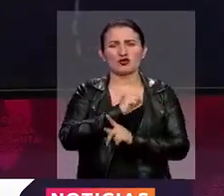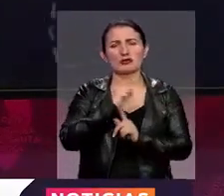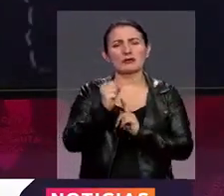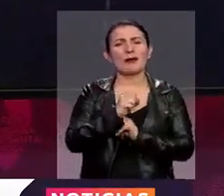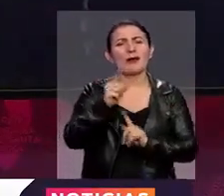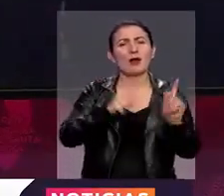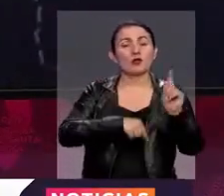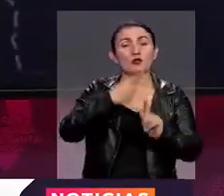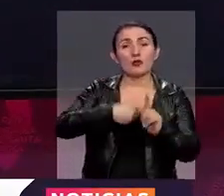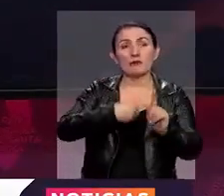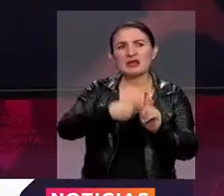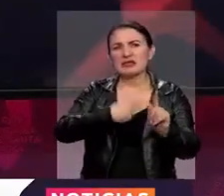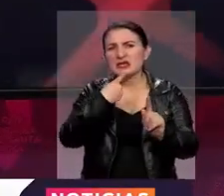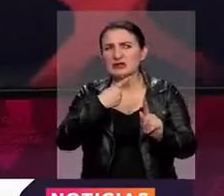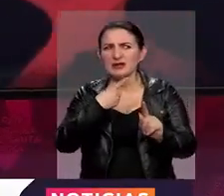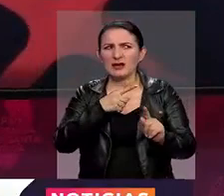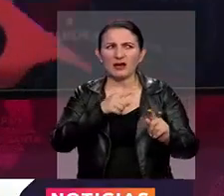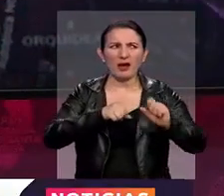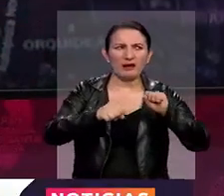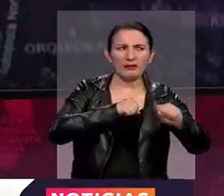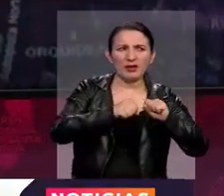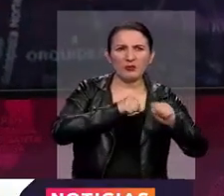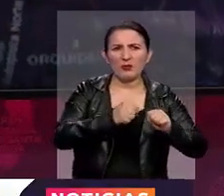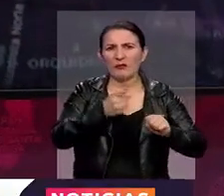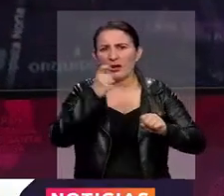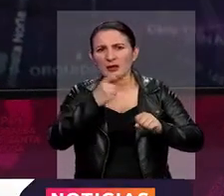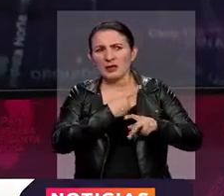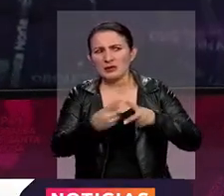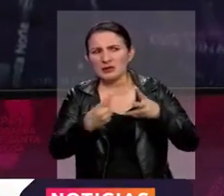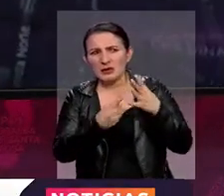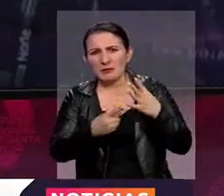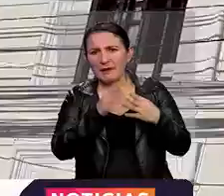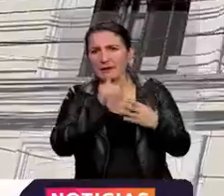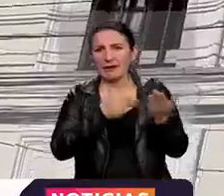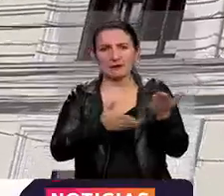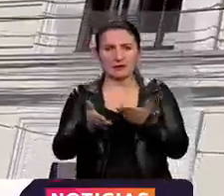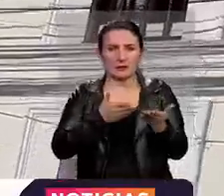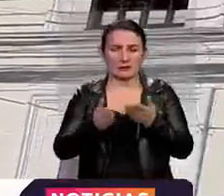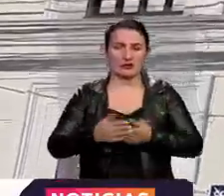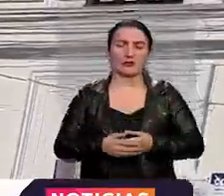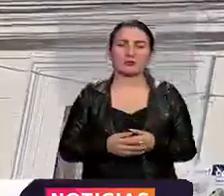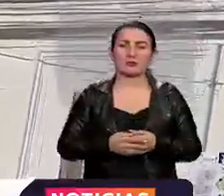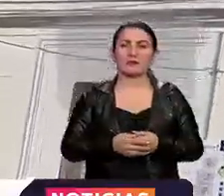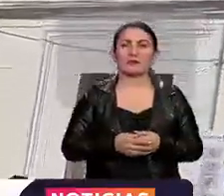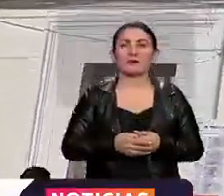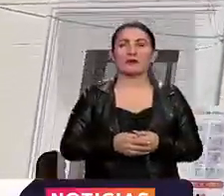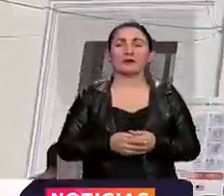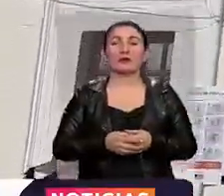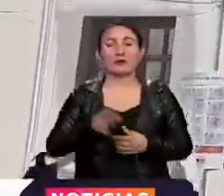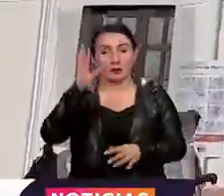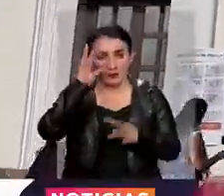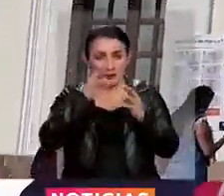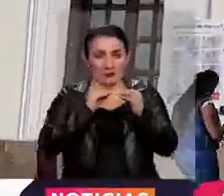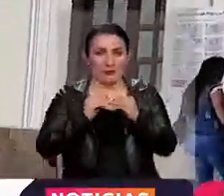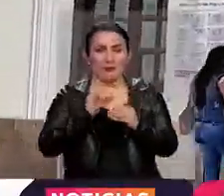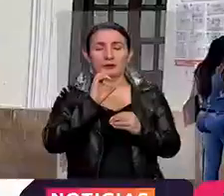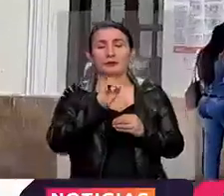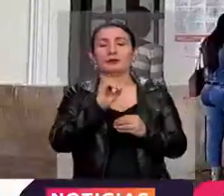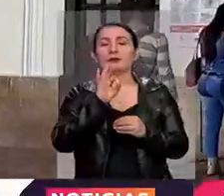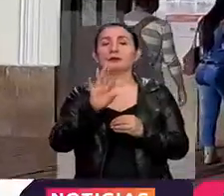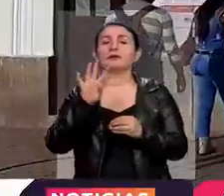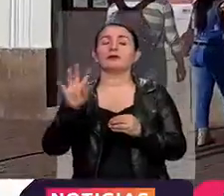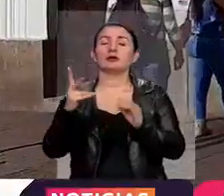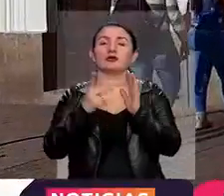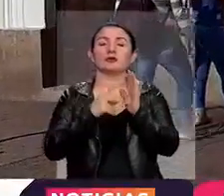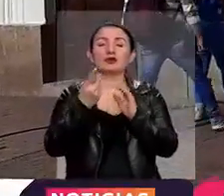en algunos meses han aparecido inactivos y durante semanas sin el servicio. Conforme al Acuerdo 034 del